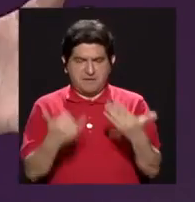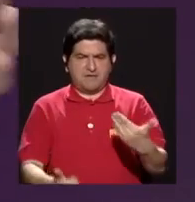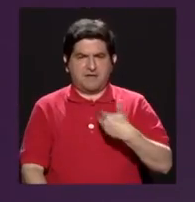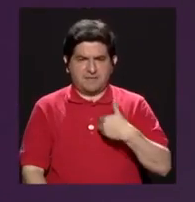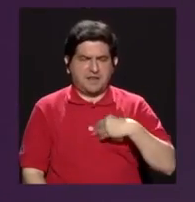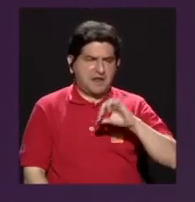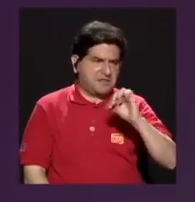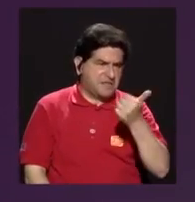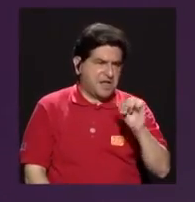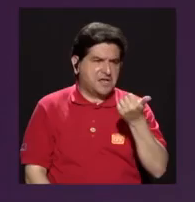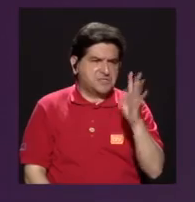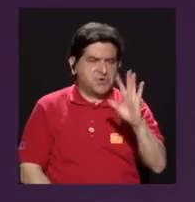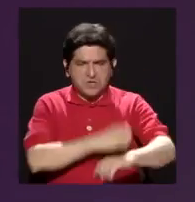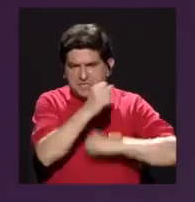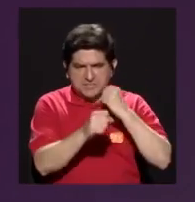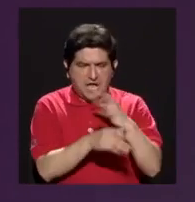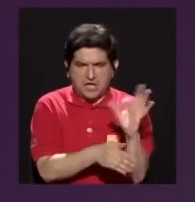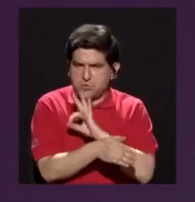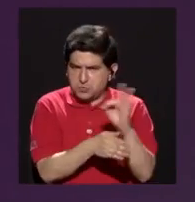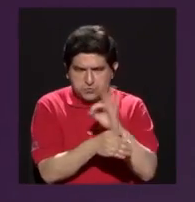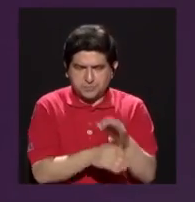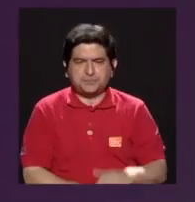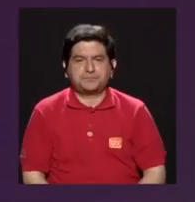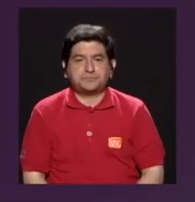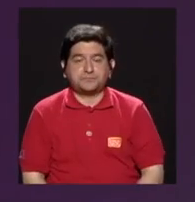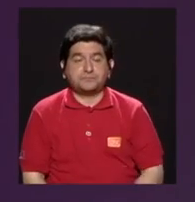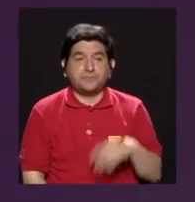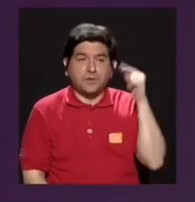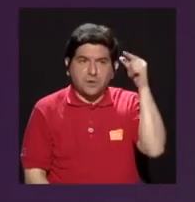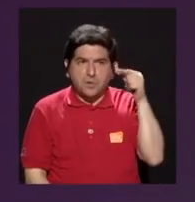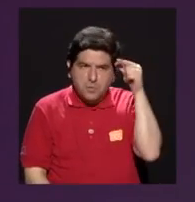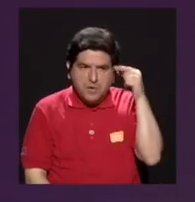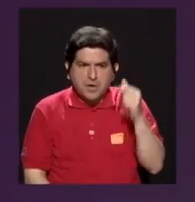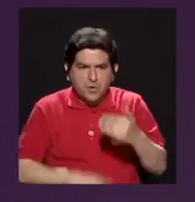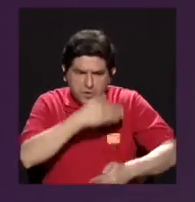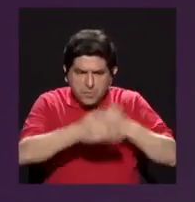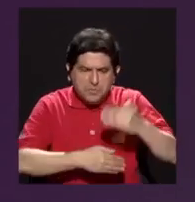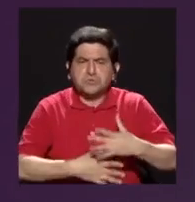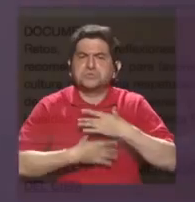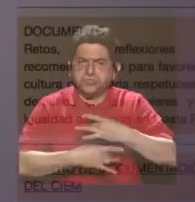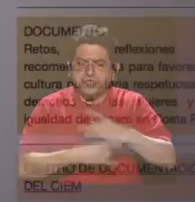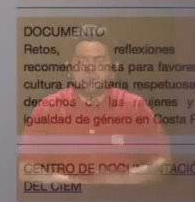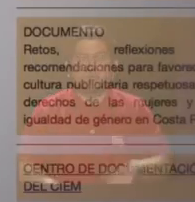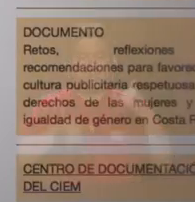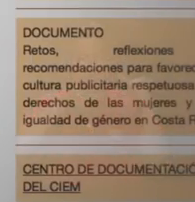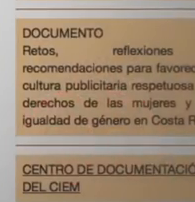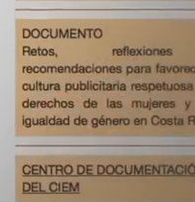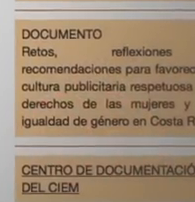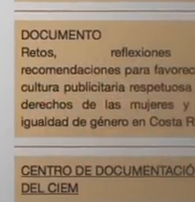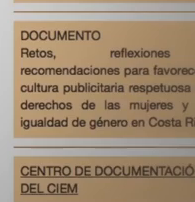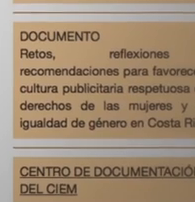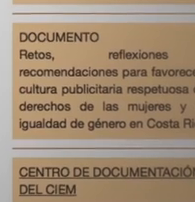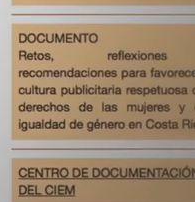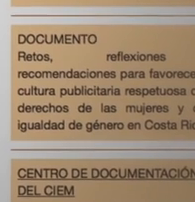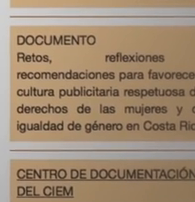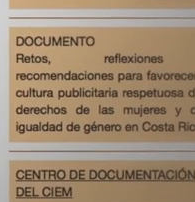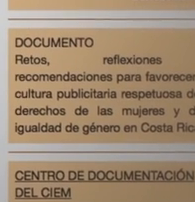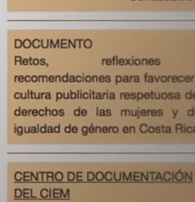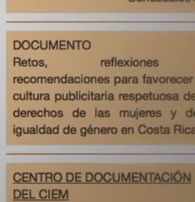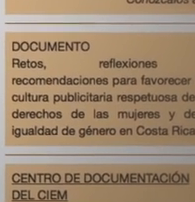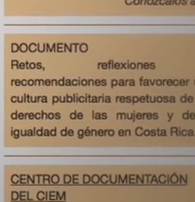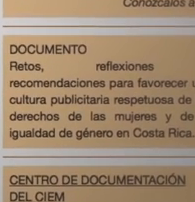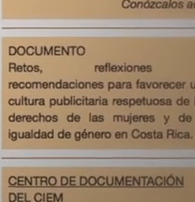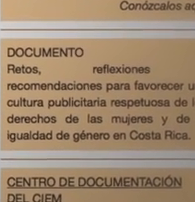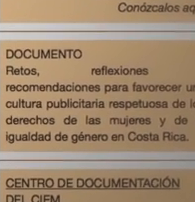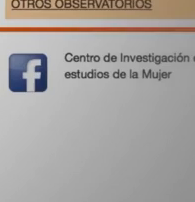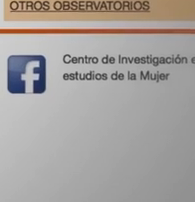10 15 años de funcionamiento y bueno tienen lógicas interesantes en la parte de denuncia nosotras podemos recibir denuncias